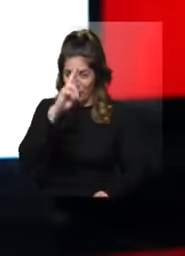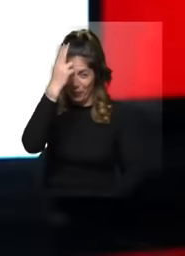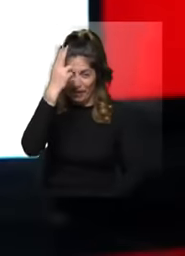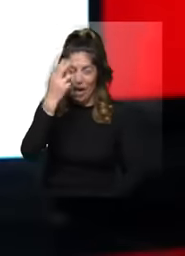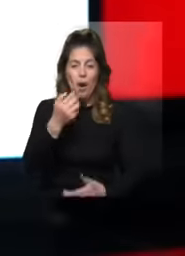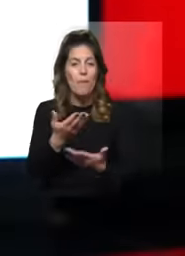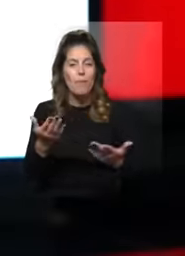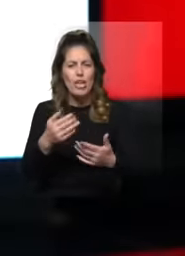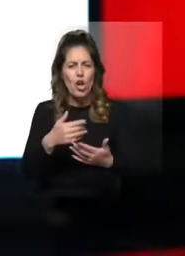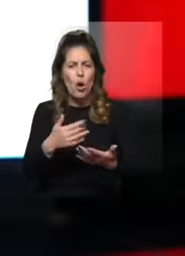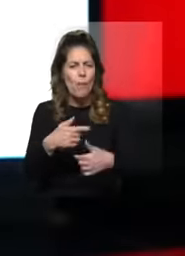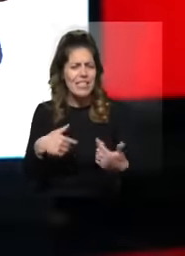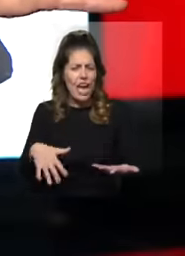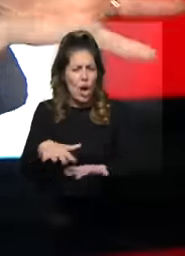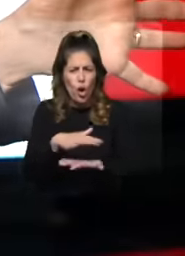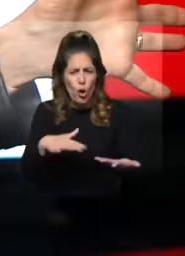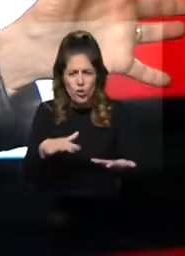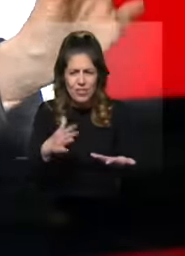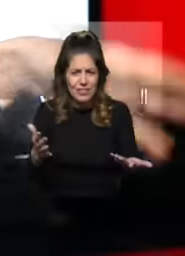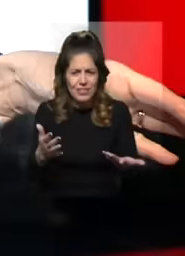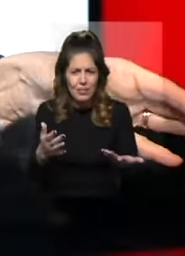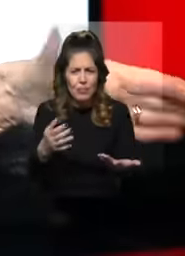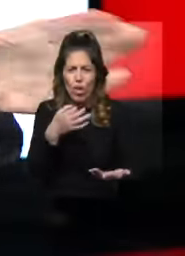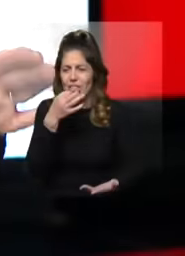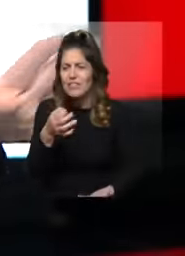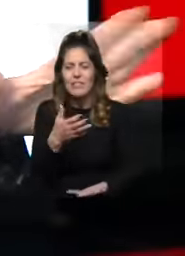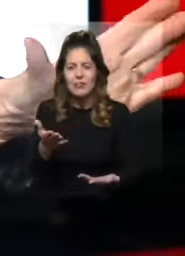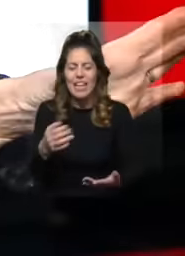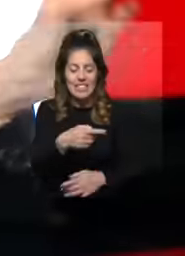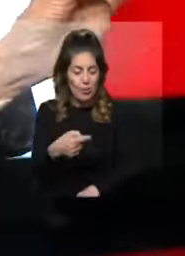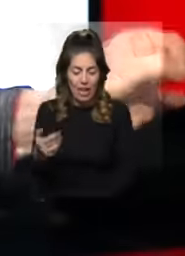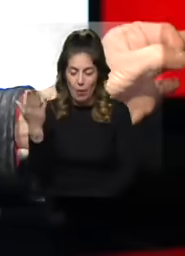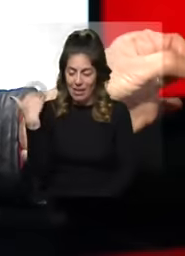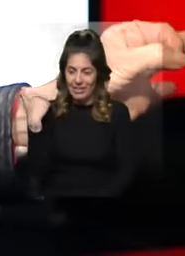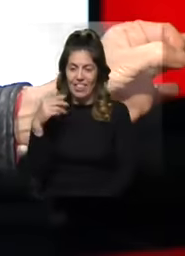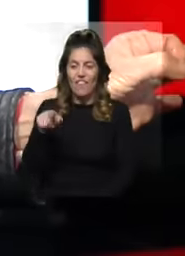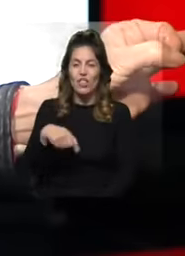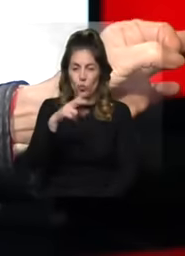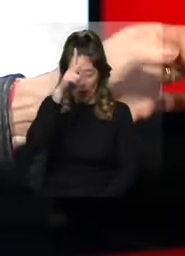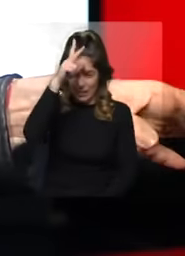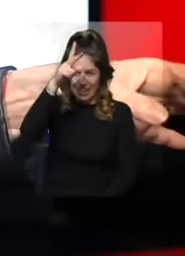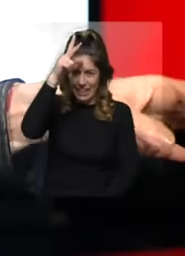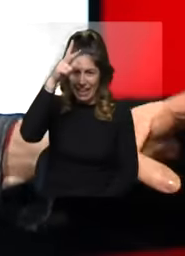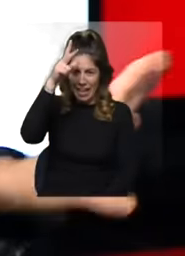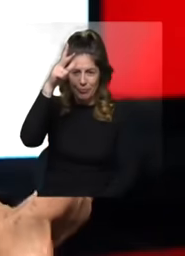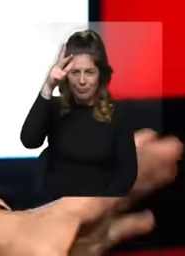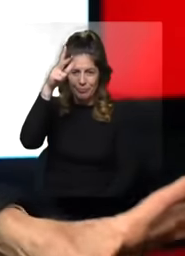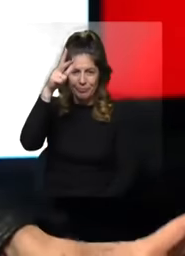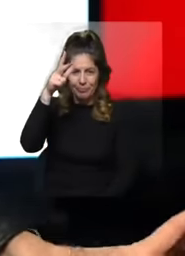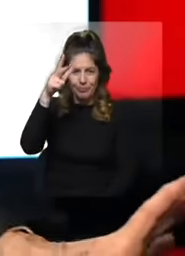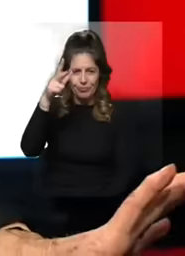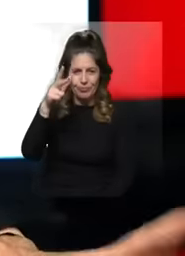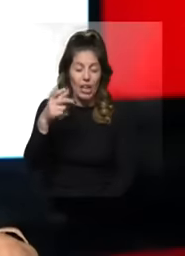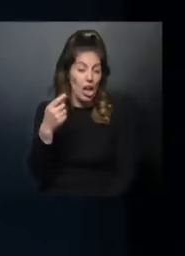Pero mirá que pasan cosas en el mundo. Por ejemplo, decís público. La semana pasada vino una mexicana, confieso que yo